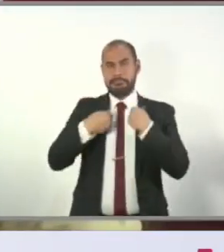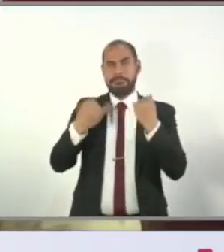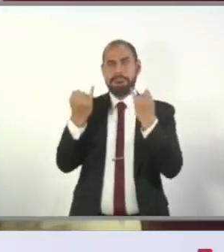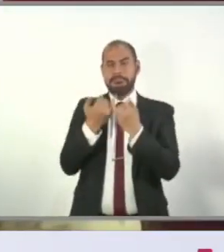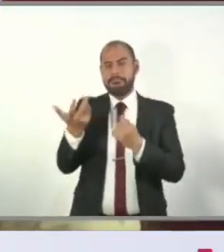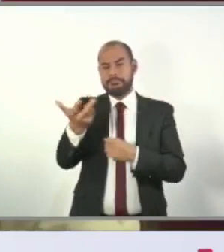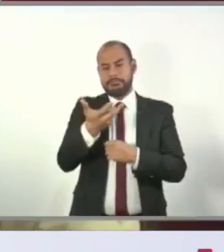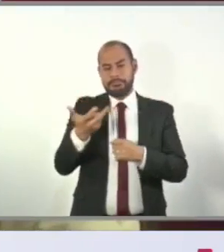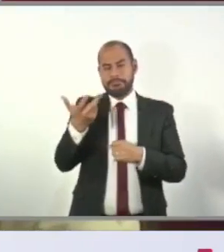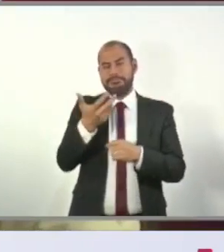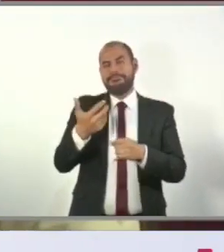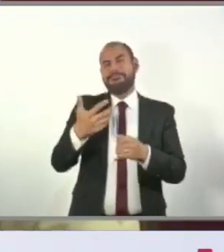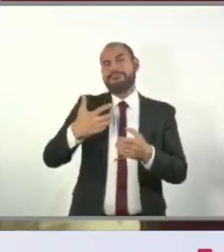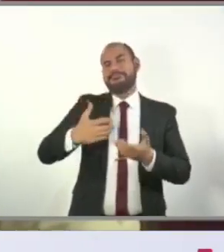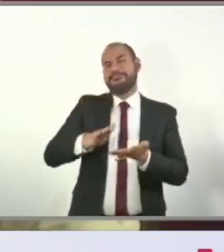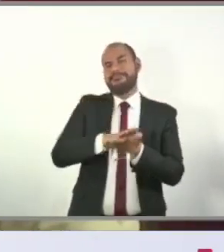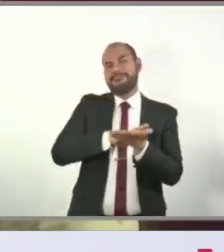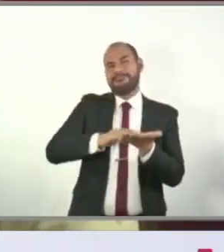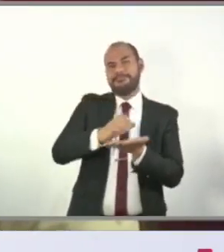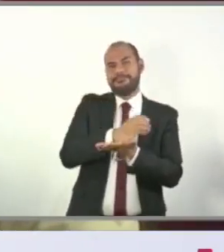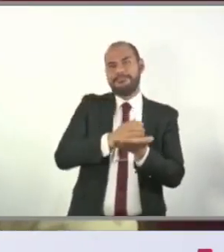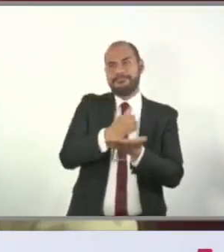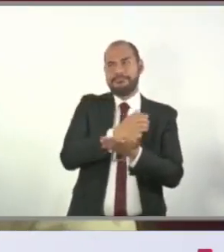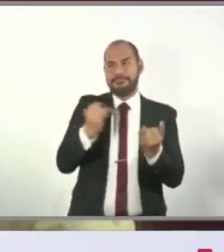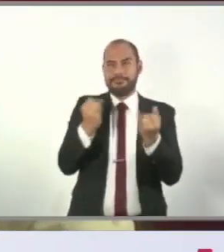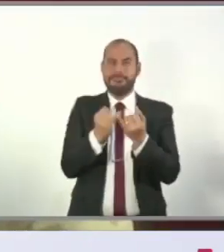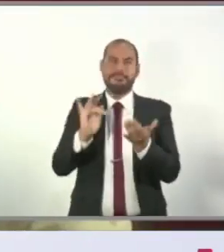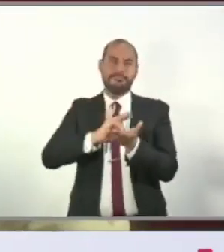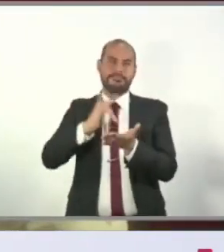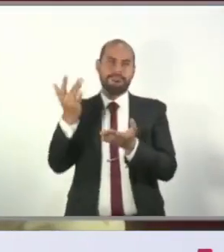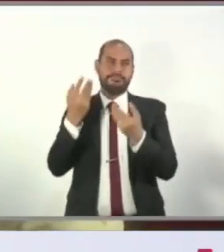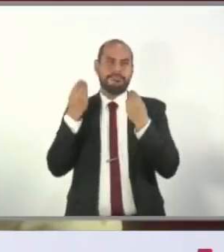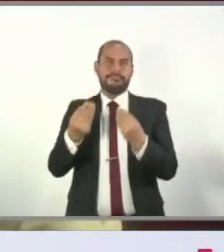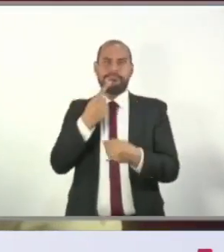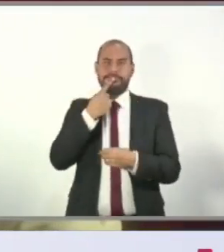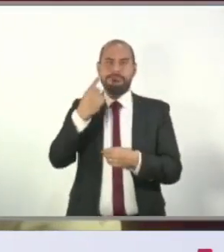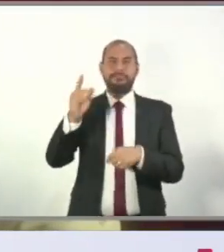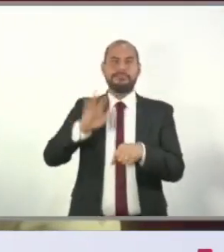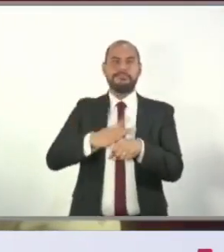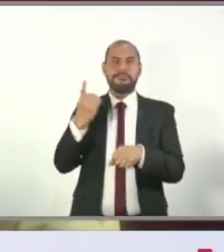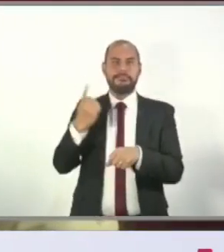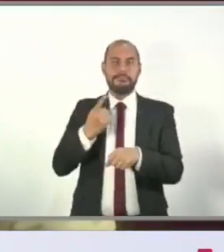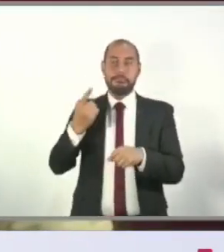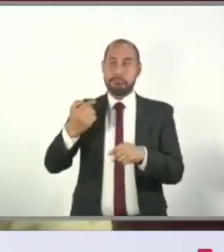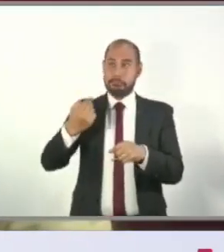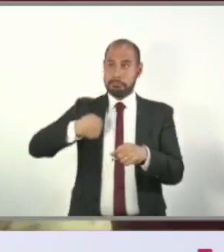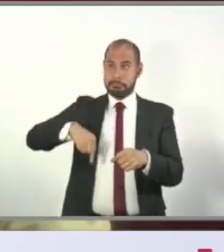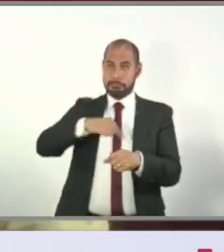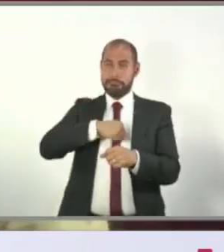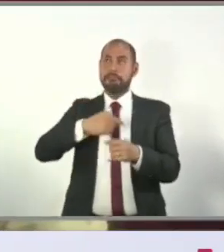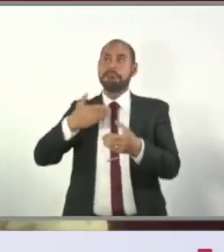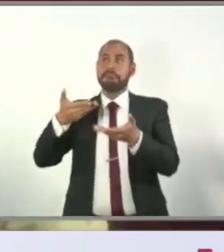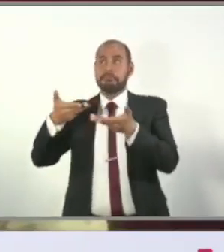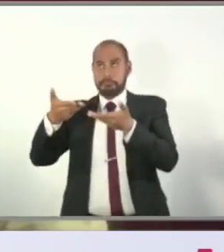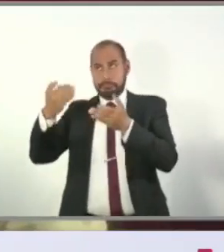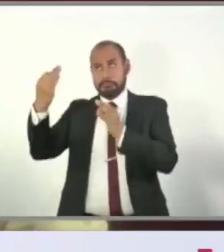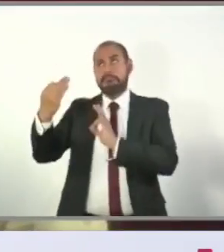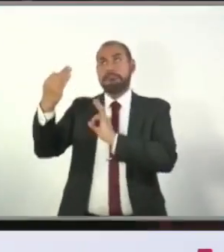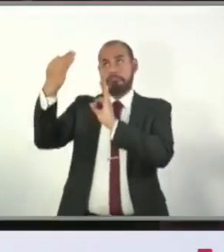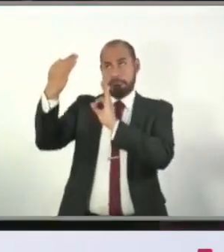cáliz de salvación y te damos muchas gracias porque nos haces dignos de servirte en tu